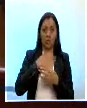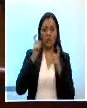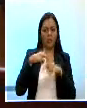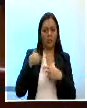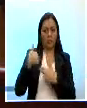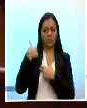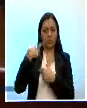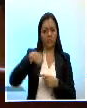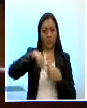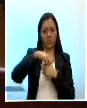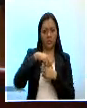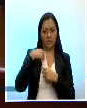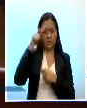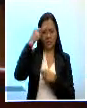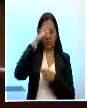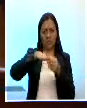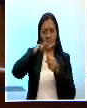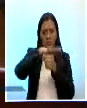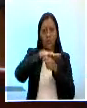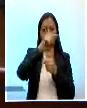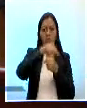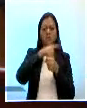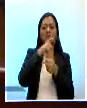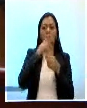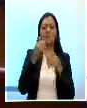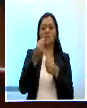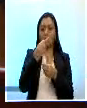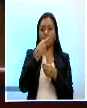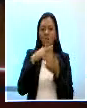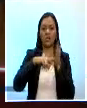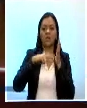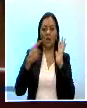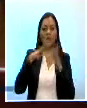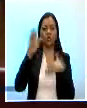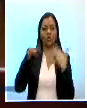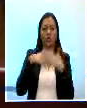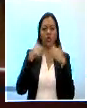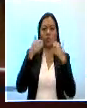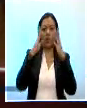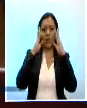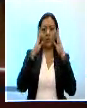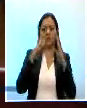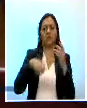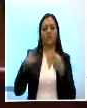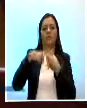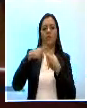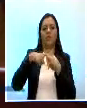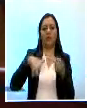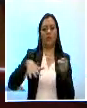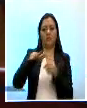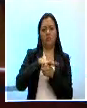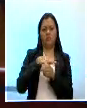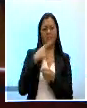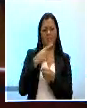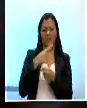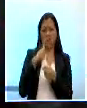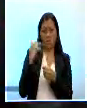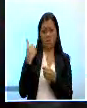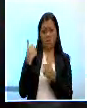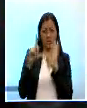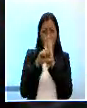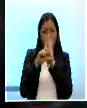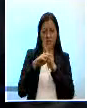garantías, implementar con medicamentos, con tecnología de punta, para dar una buena atención a los afiliados y afiliadas. ¿No hay ningún pasaje de la ley que a